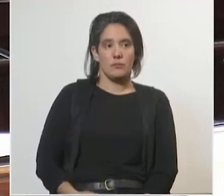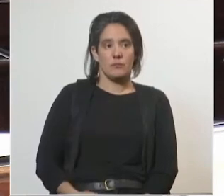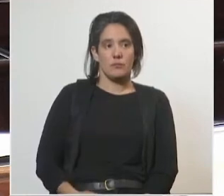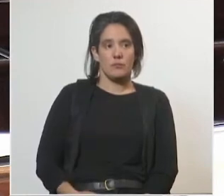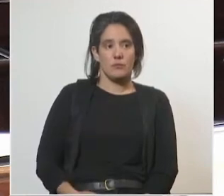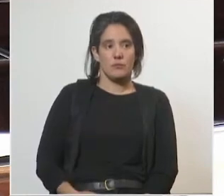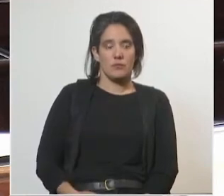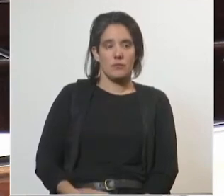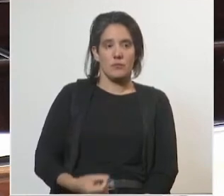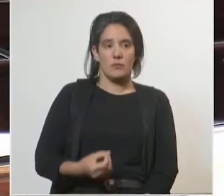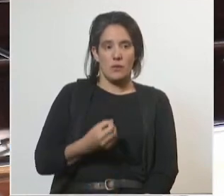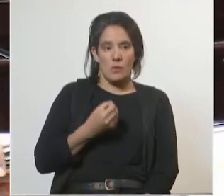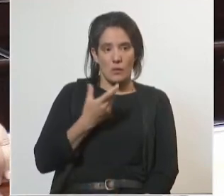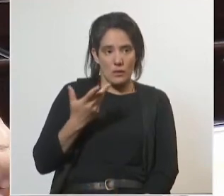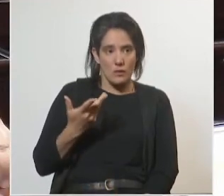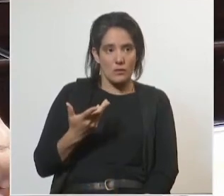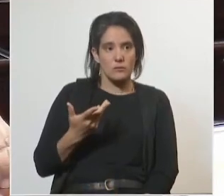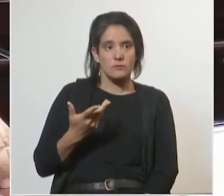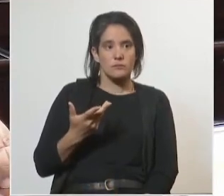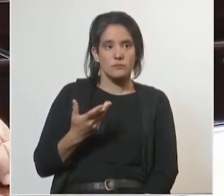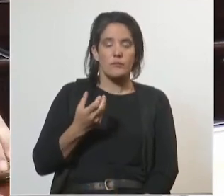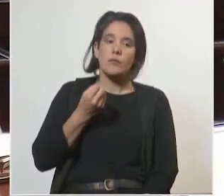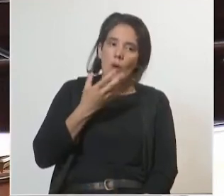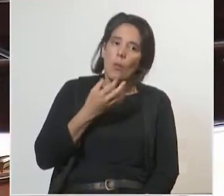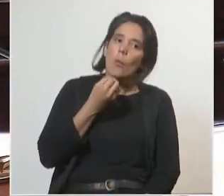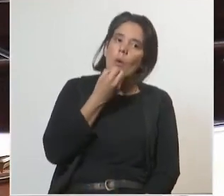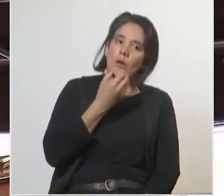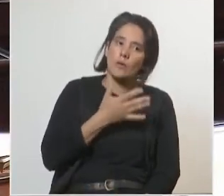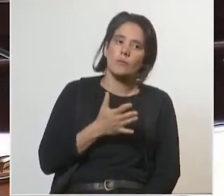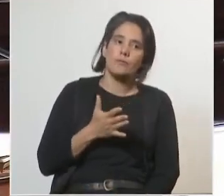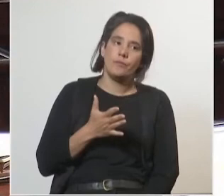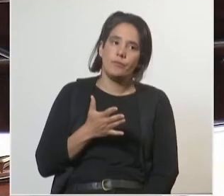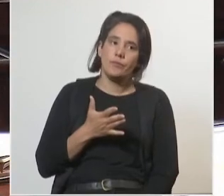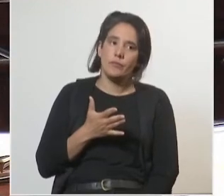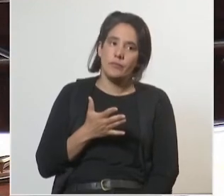hubiera sido muy bueno